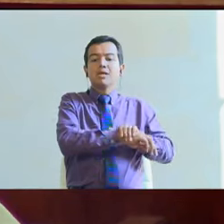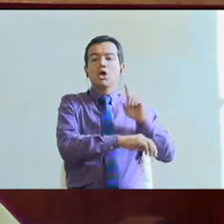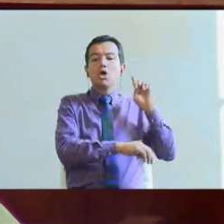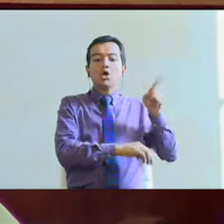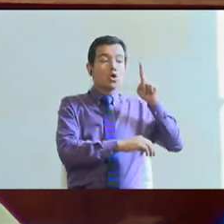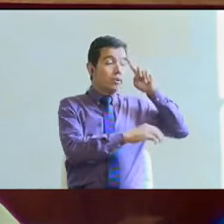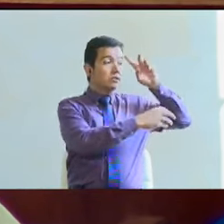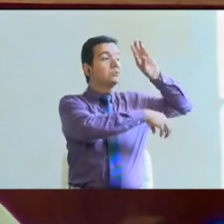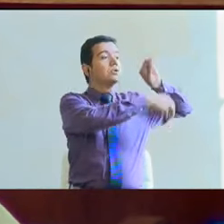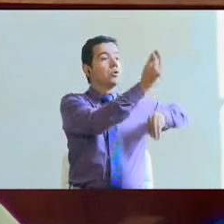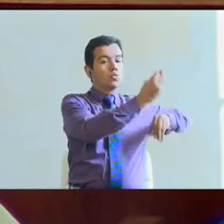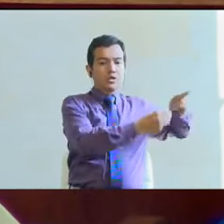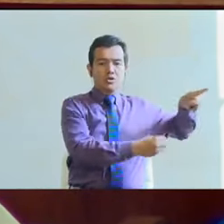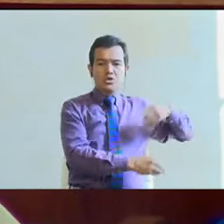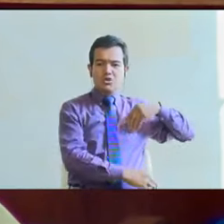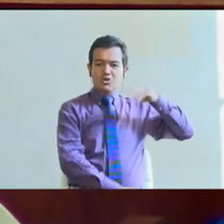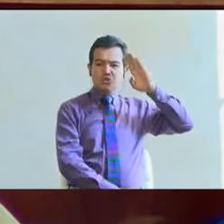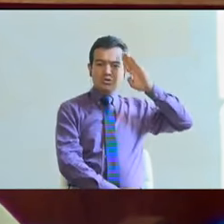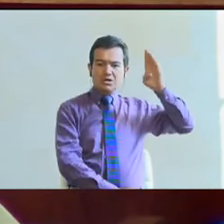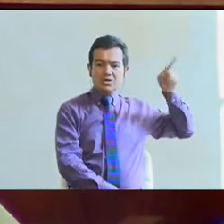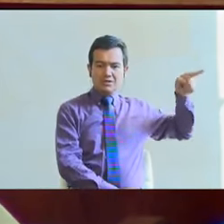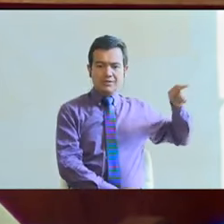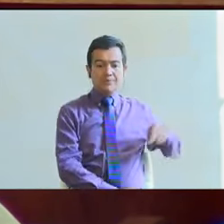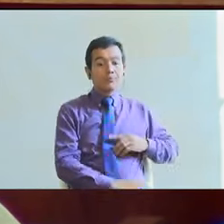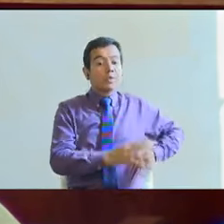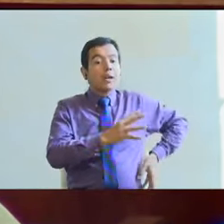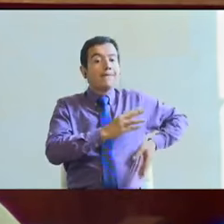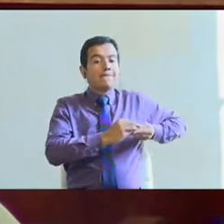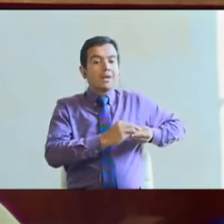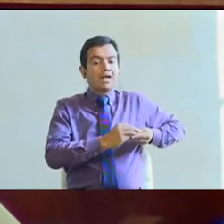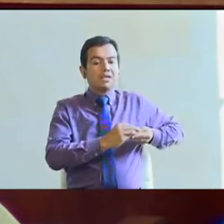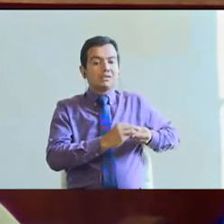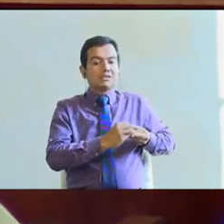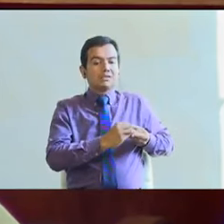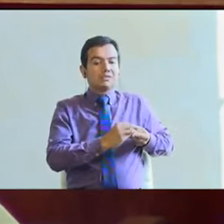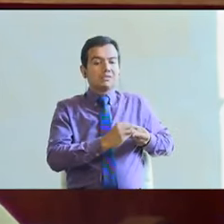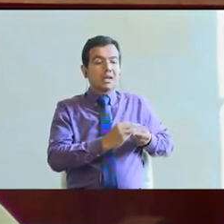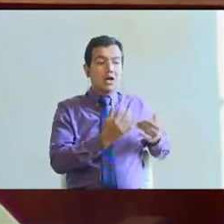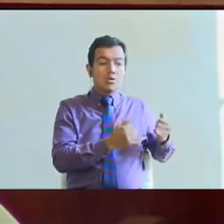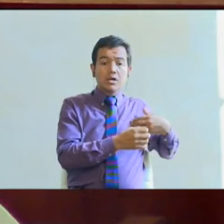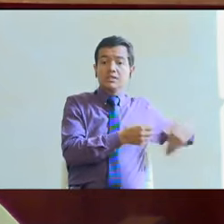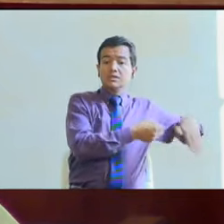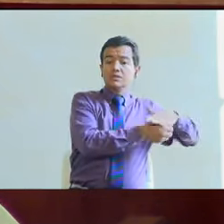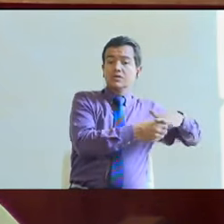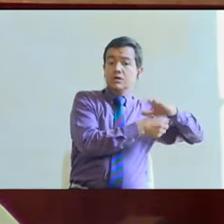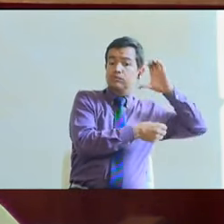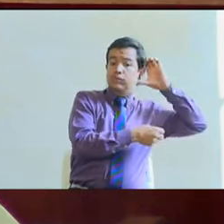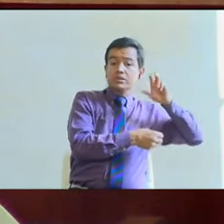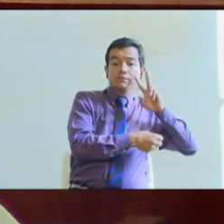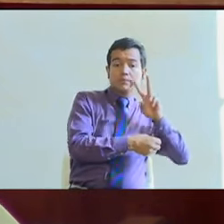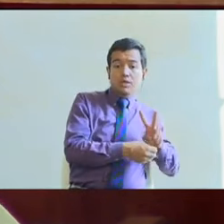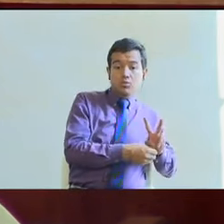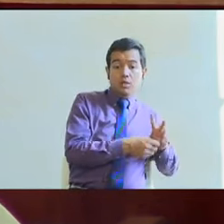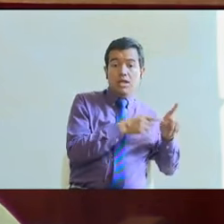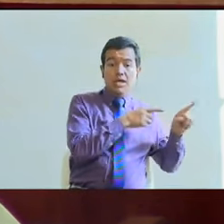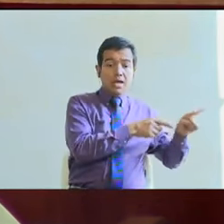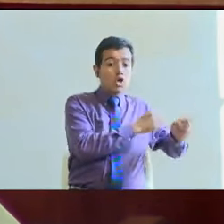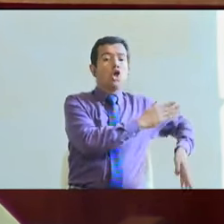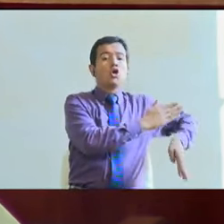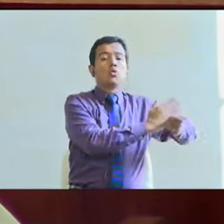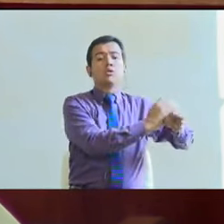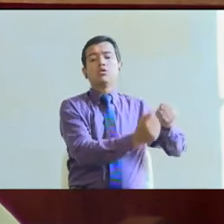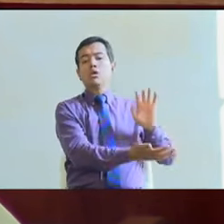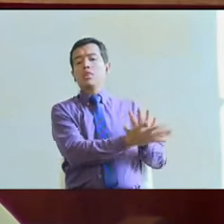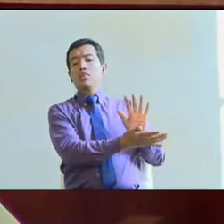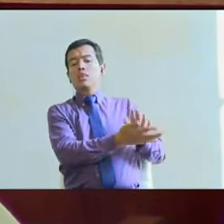realmente que pensar y mucho de lo que está pasando en Venezuela no podemos permitir que pase que siga Que